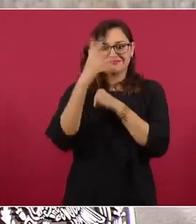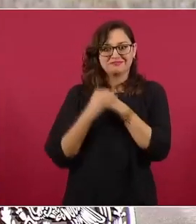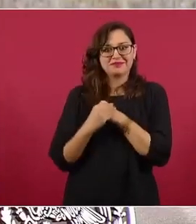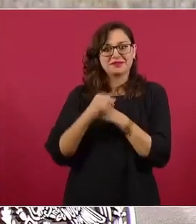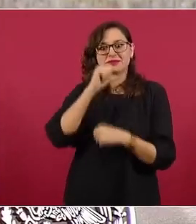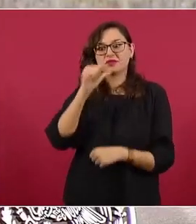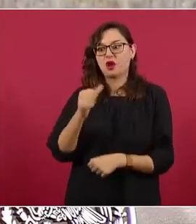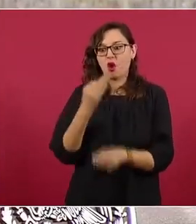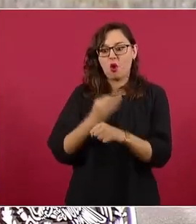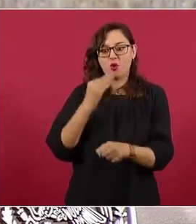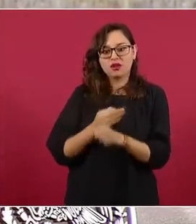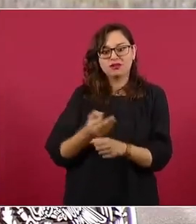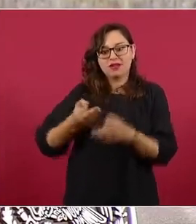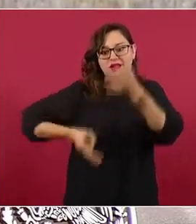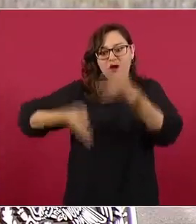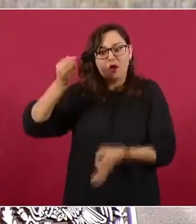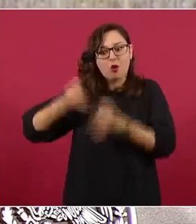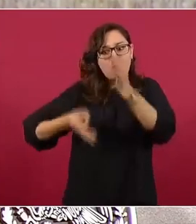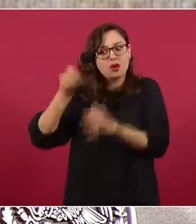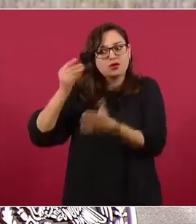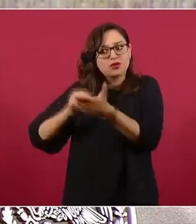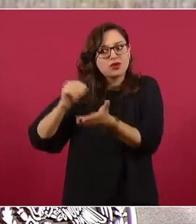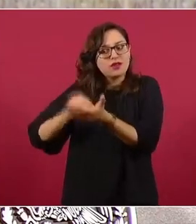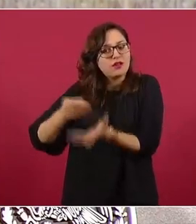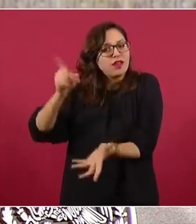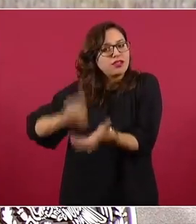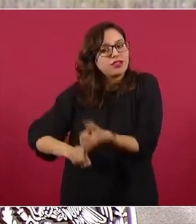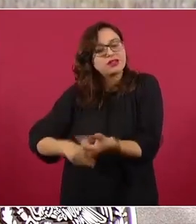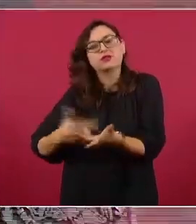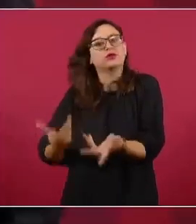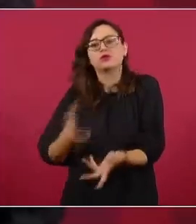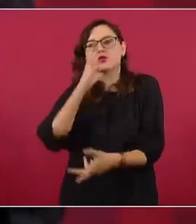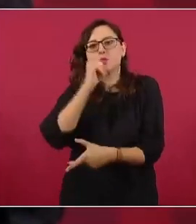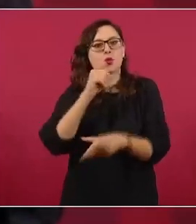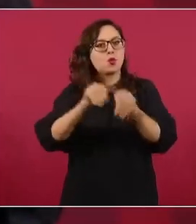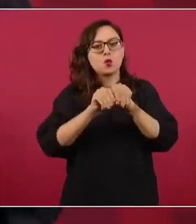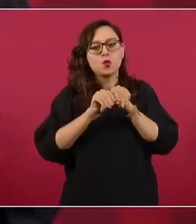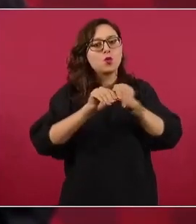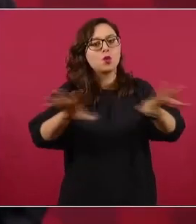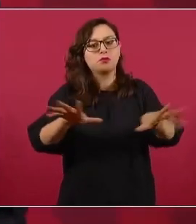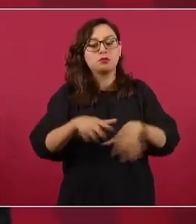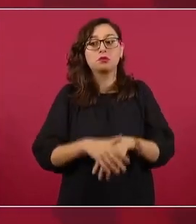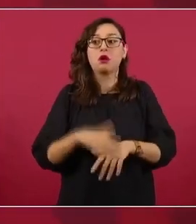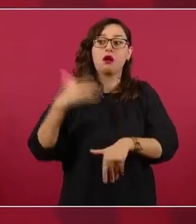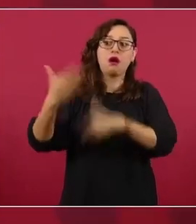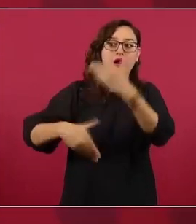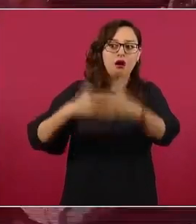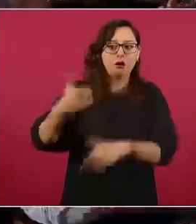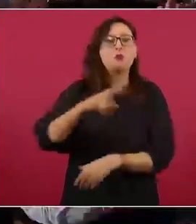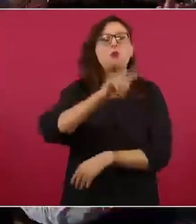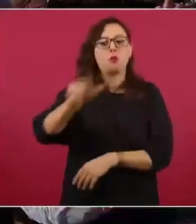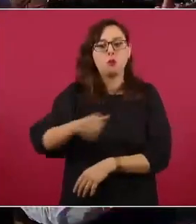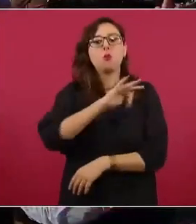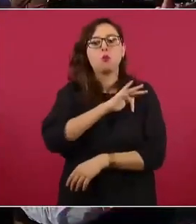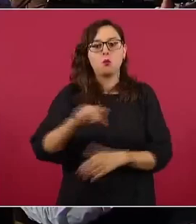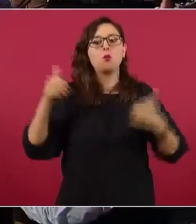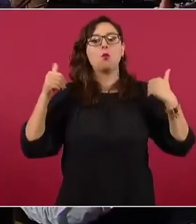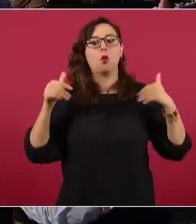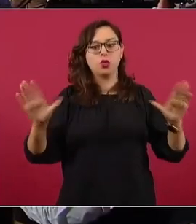en este momento procesal. En otro momento podríamos estarlo.